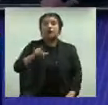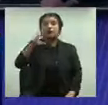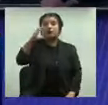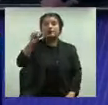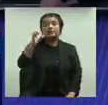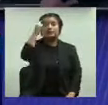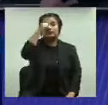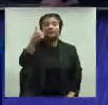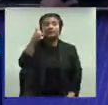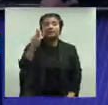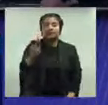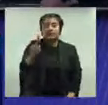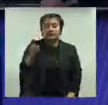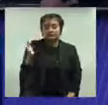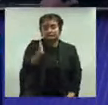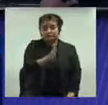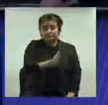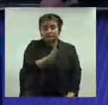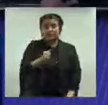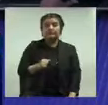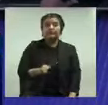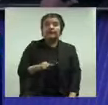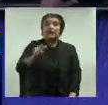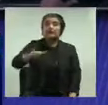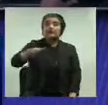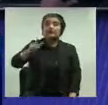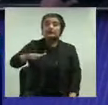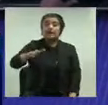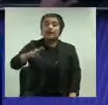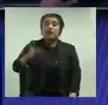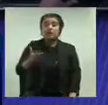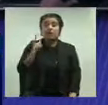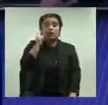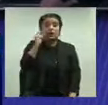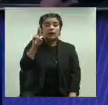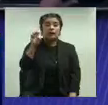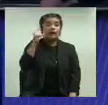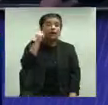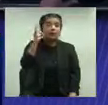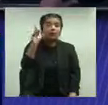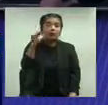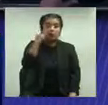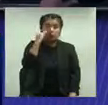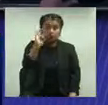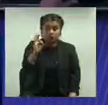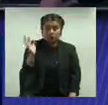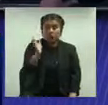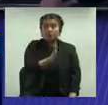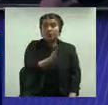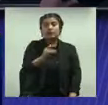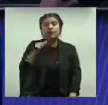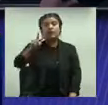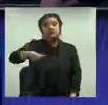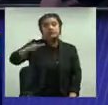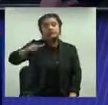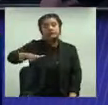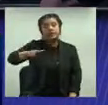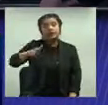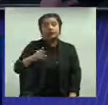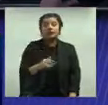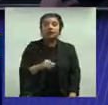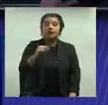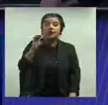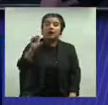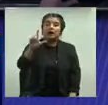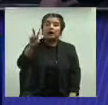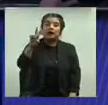César Andrés Calmo Castañeda. Licenciado Gregorio José Saavedra Cepeda. Licenciado